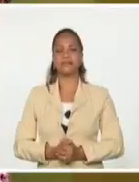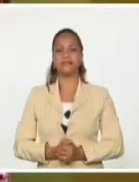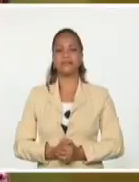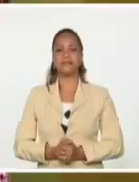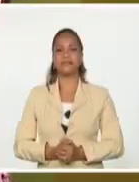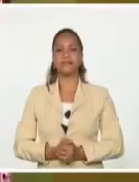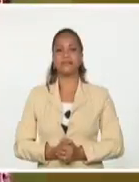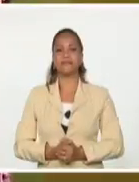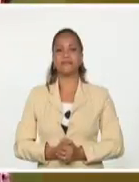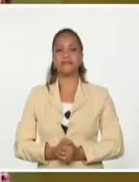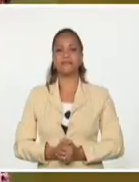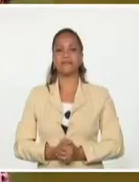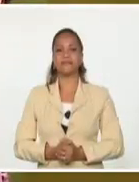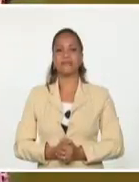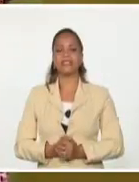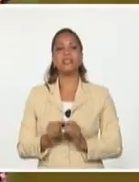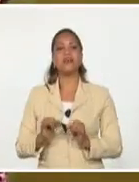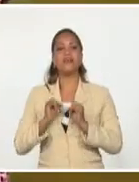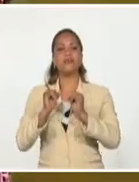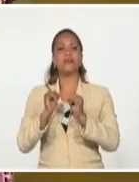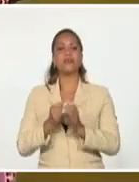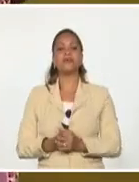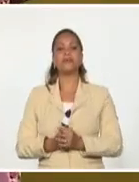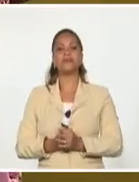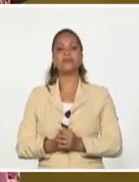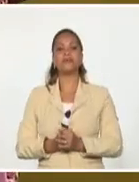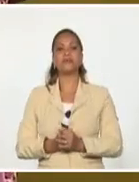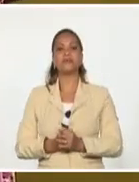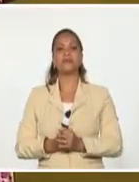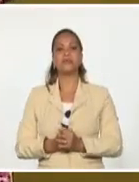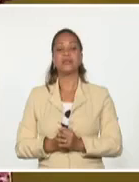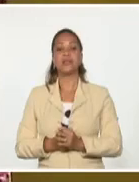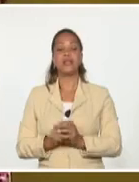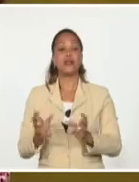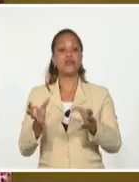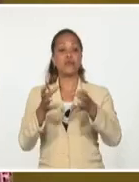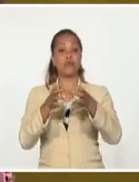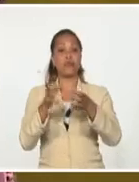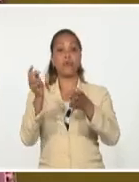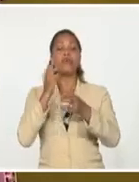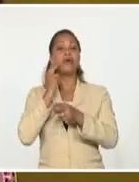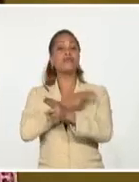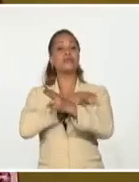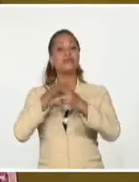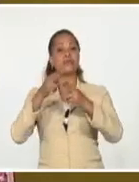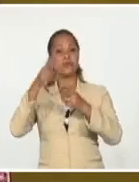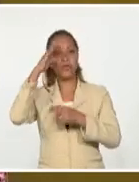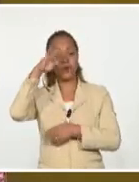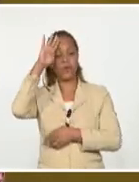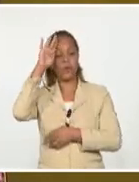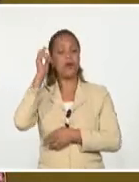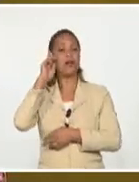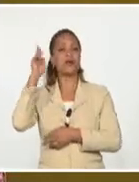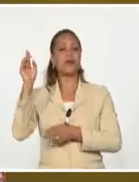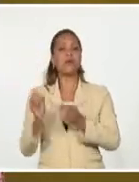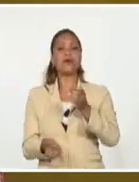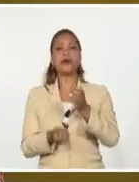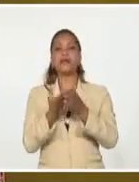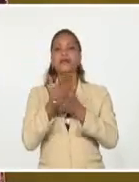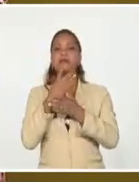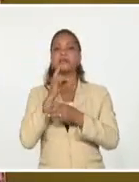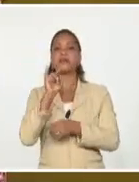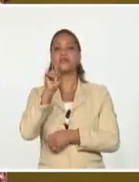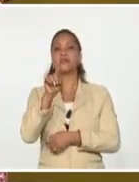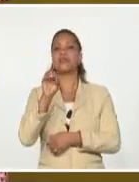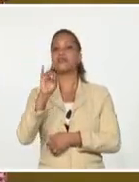En otro tema, le informo que la Unión de Historiadores de Cuba recuerda hoy el aniversario 106 del natalicio de Raúl